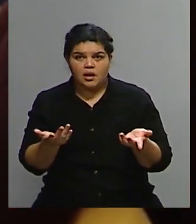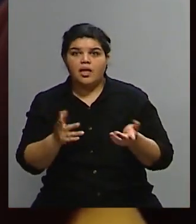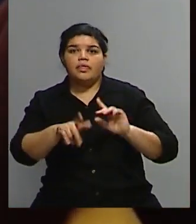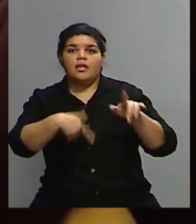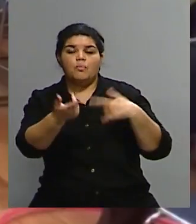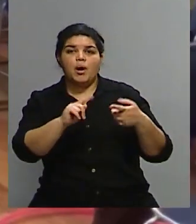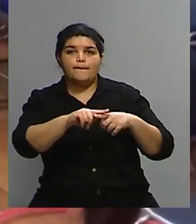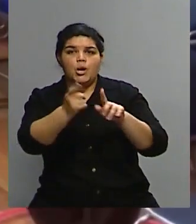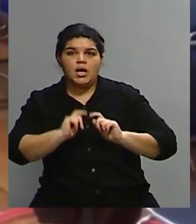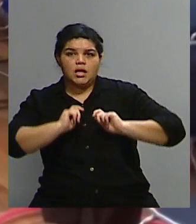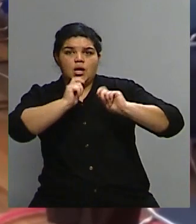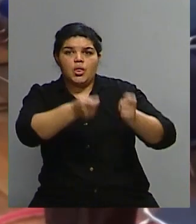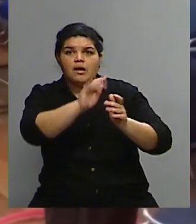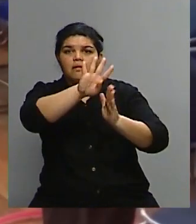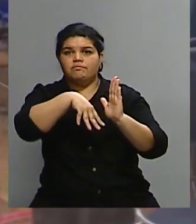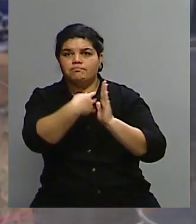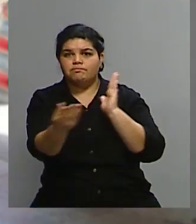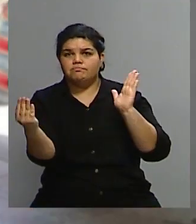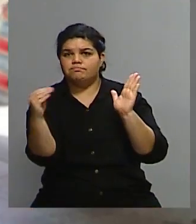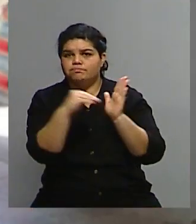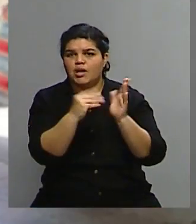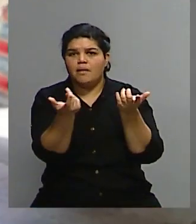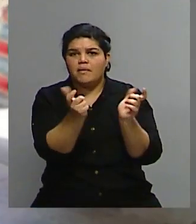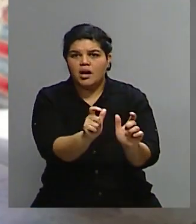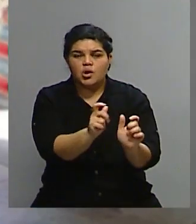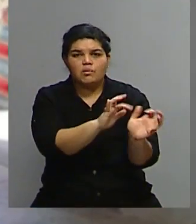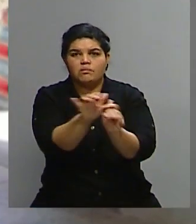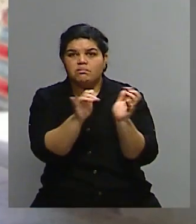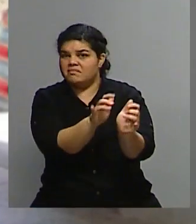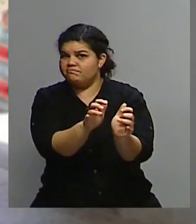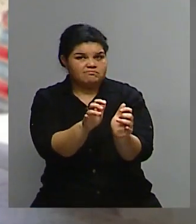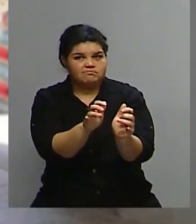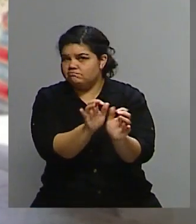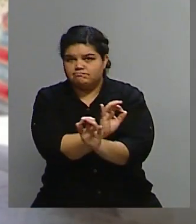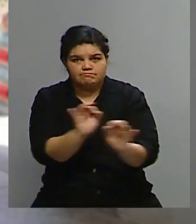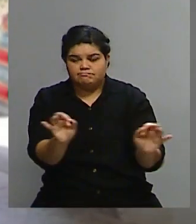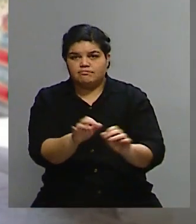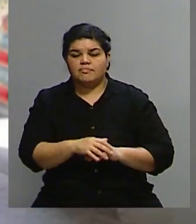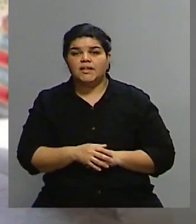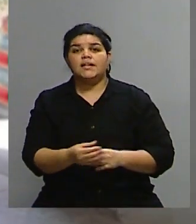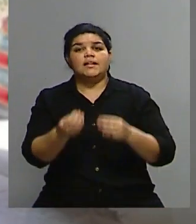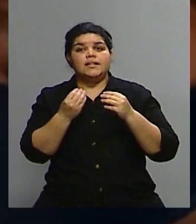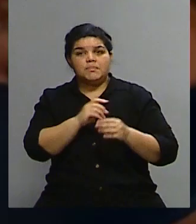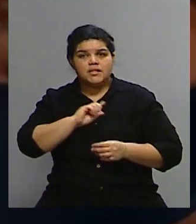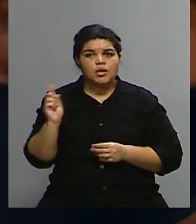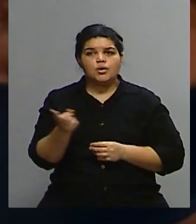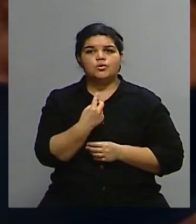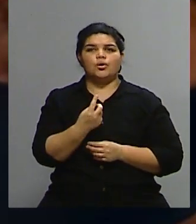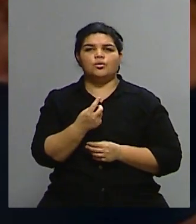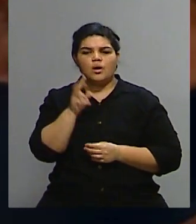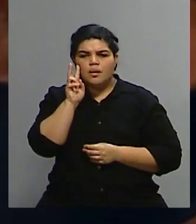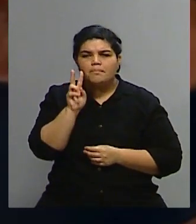que ir incorporando y sacando un poco los velos sobre lo que significa para todos nosotros la